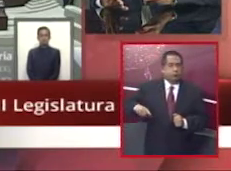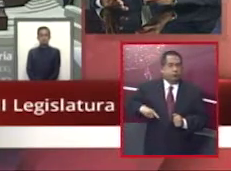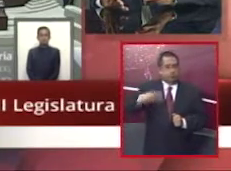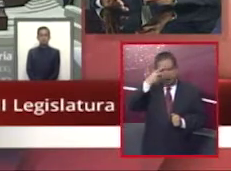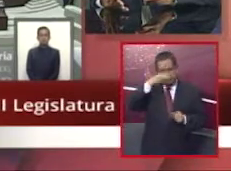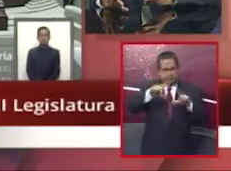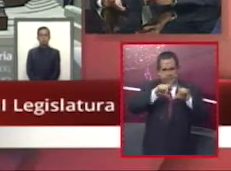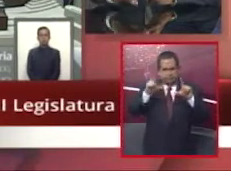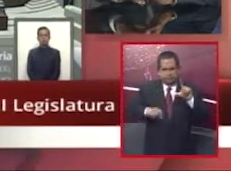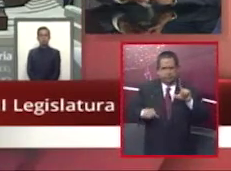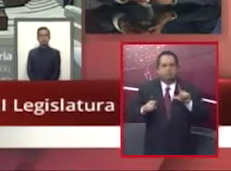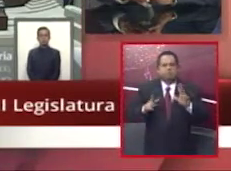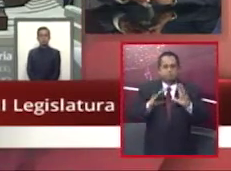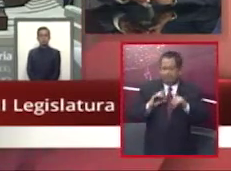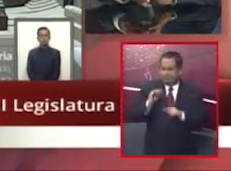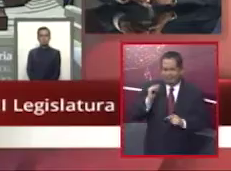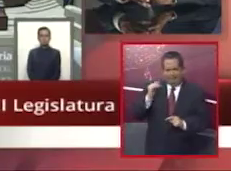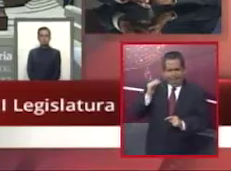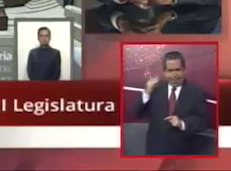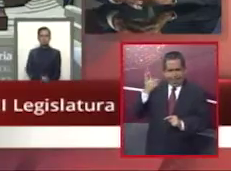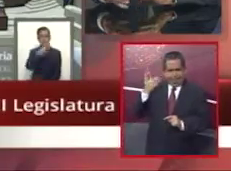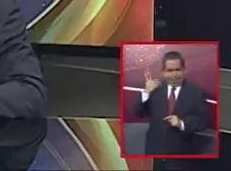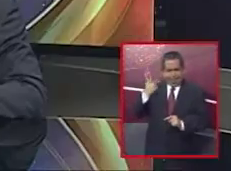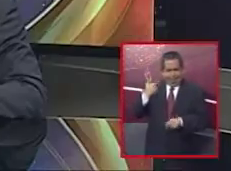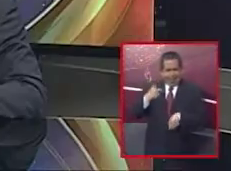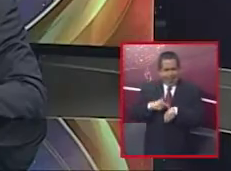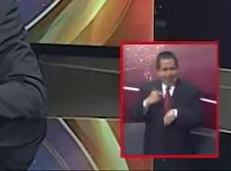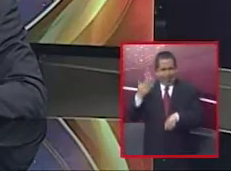República apenas hace unas horas